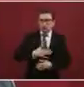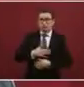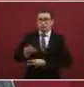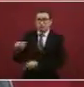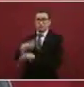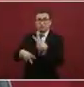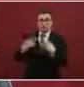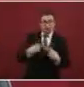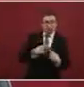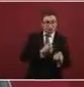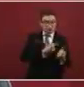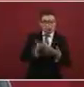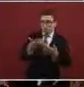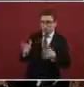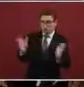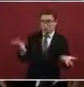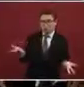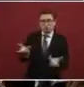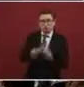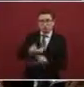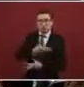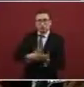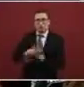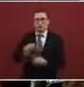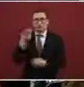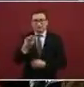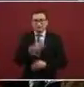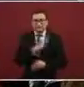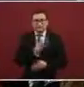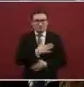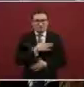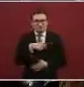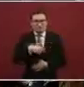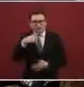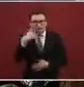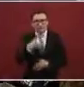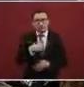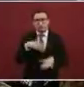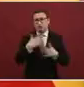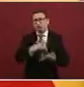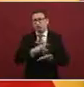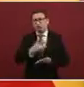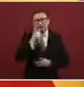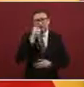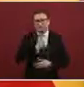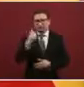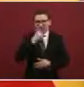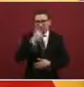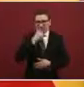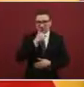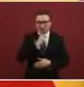acogieron. Y es una deuda de gratitud que España siempre tendrá con quienes protagonizaron ese acontecimiento y hoy nos acompañan y con